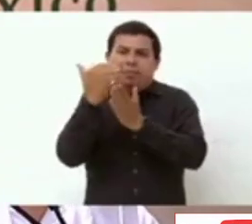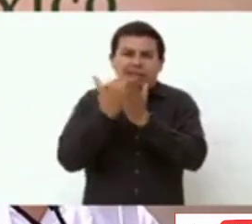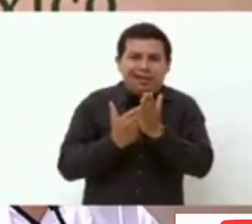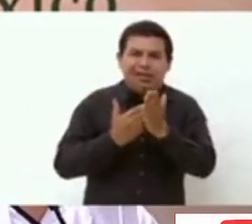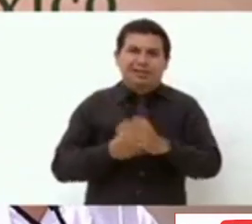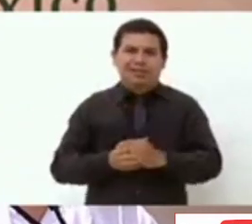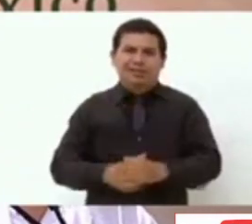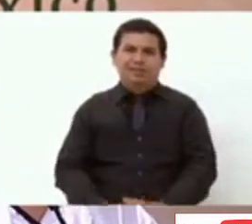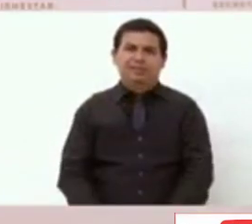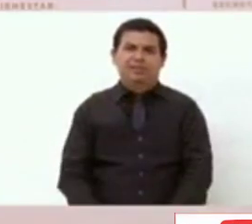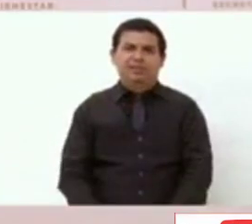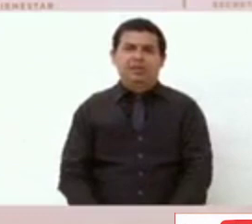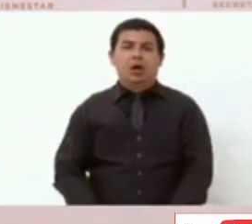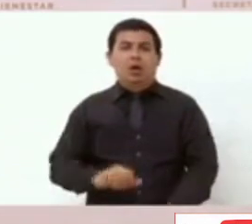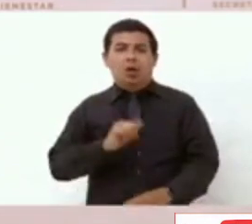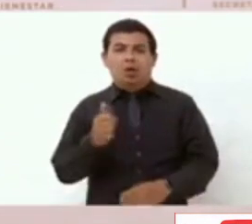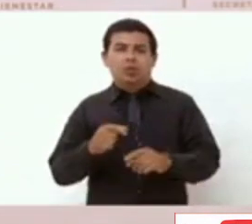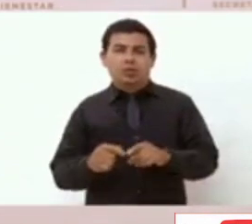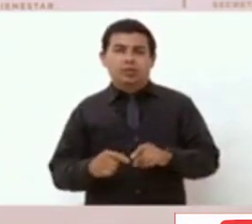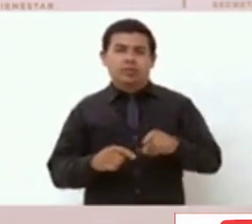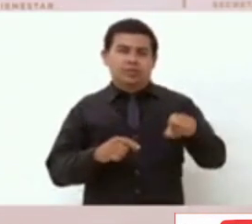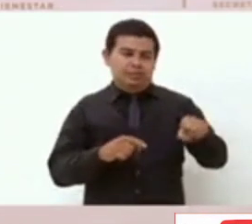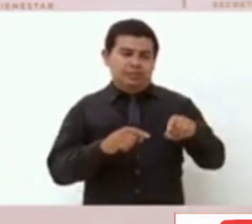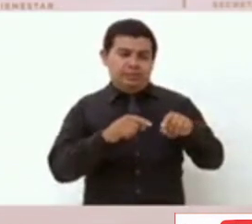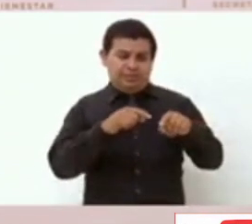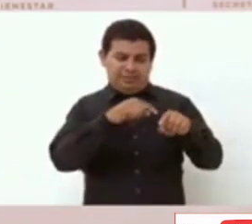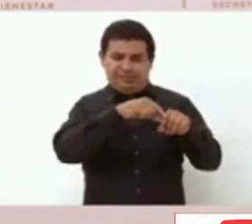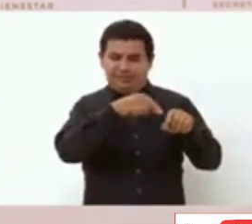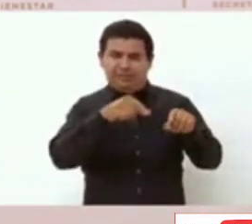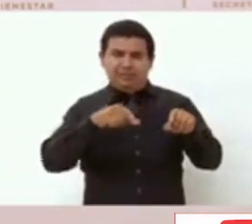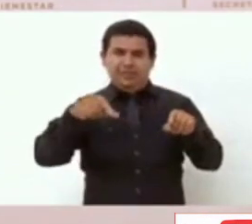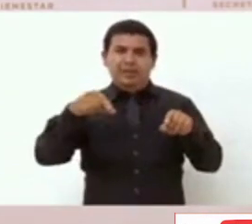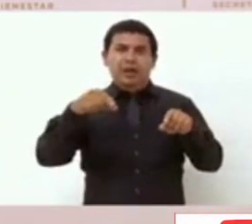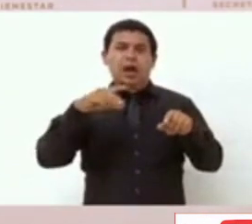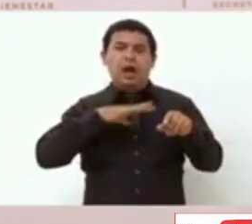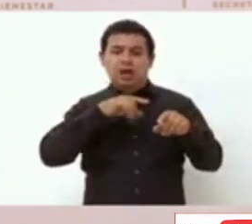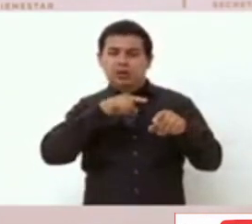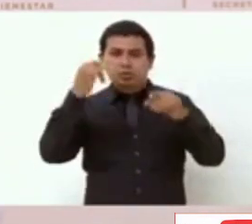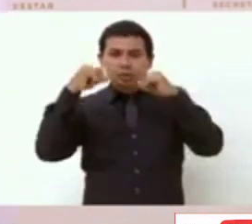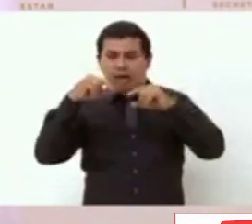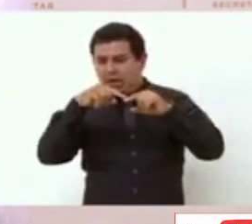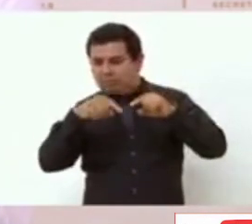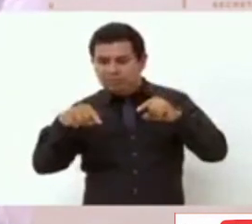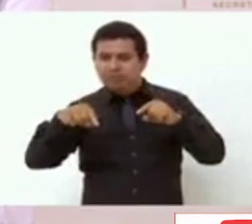de ese camino a Juquila, que es un centro ceremonial